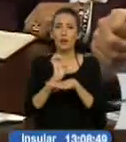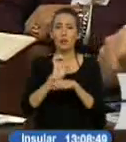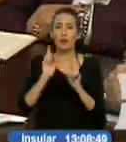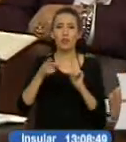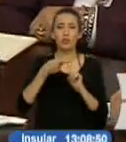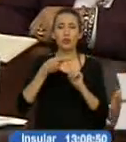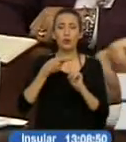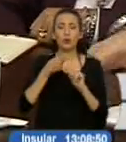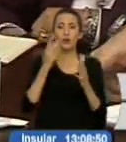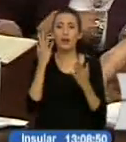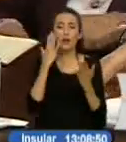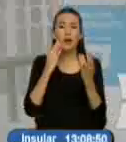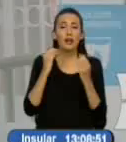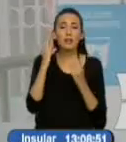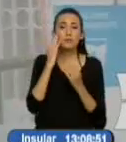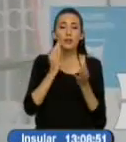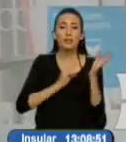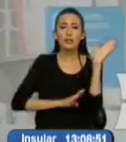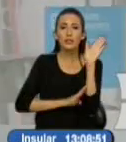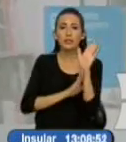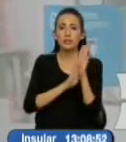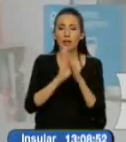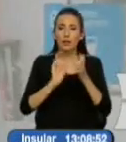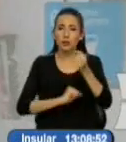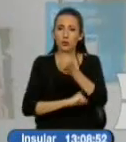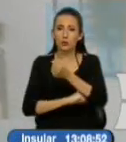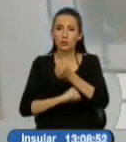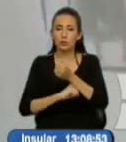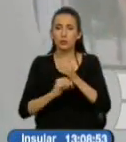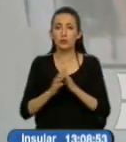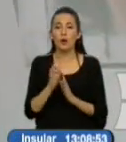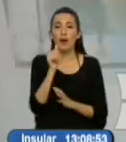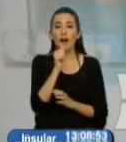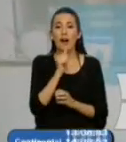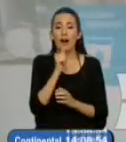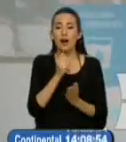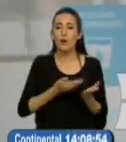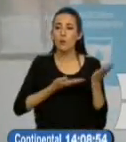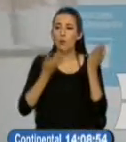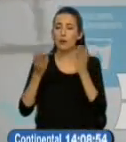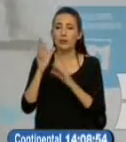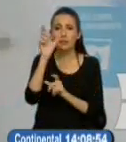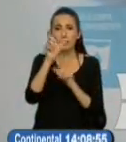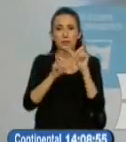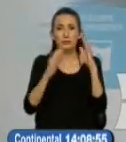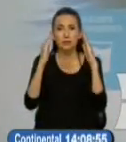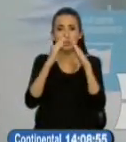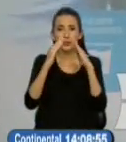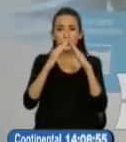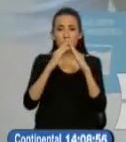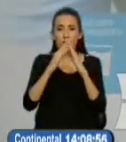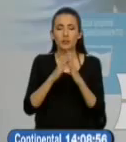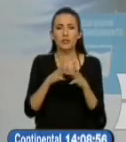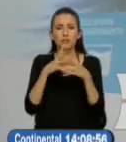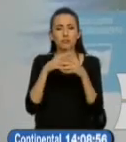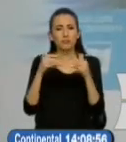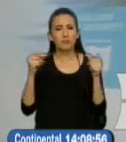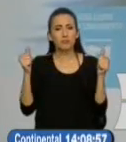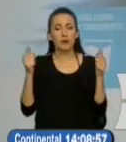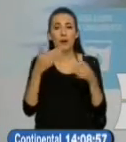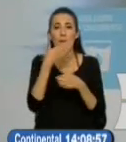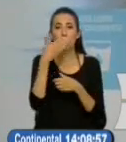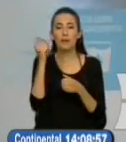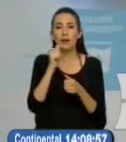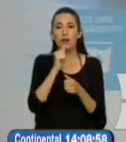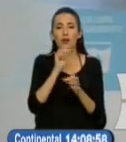de la experimentación y avance de desarrollo sostenible. El líquido vital que reciben los ciudadanos en su vivienda son una fuente mejorada y de calidad,